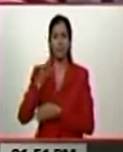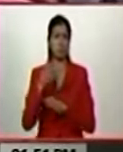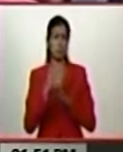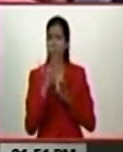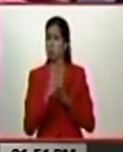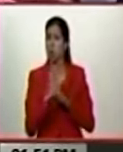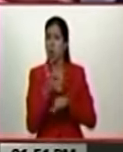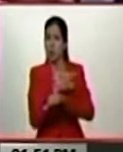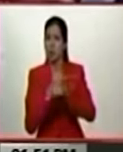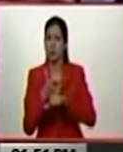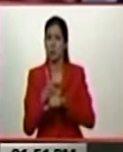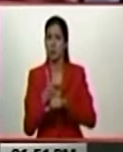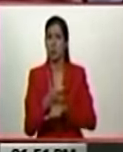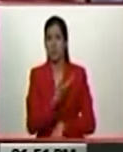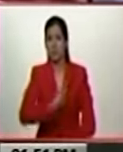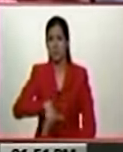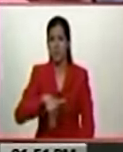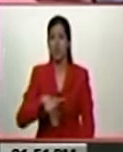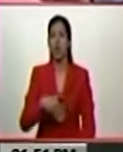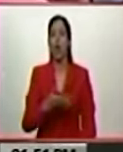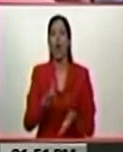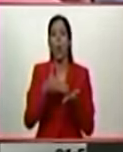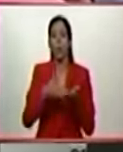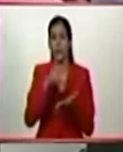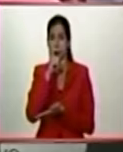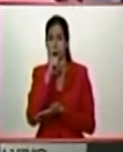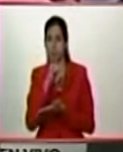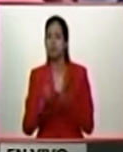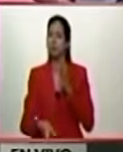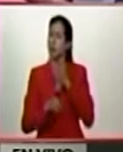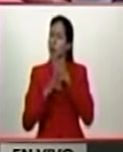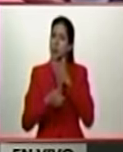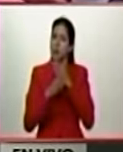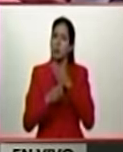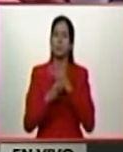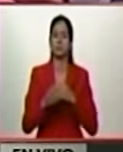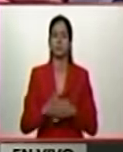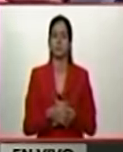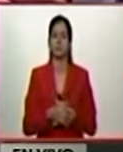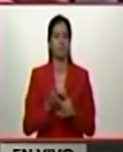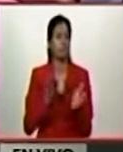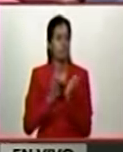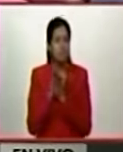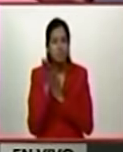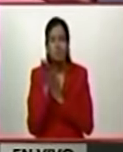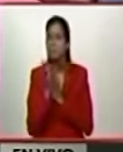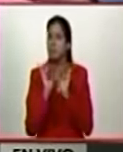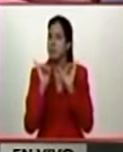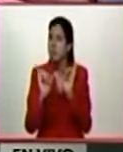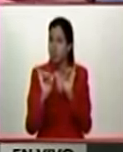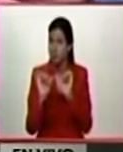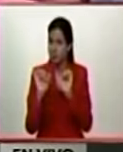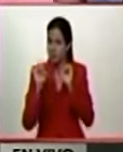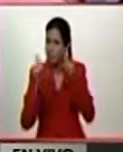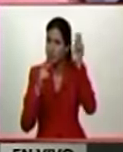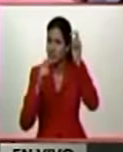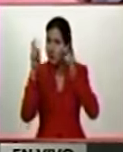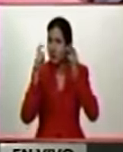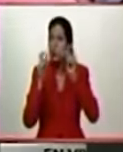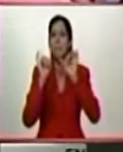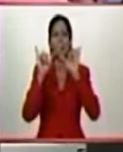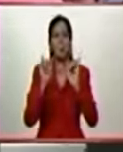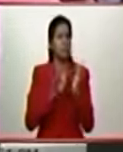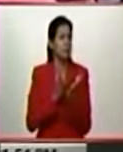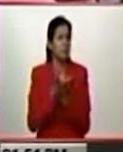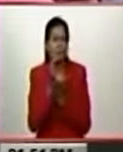nuestro compañero presidente obrero Nicolás Maduro, seguimos avanzando por el camino del Chávez, que es el camino del